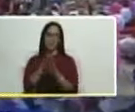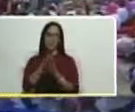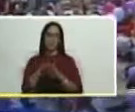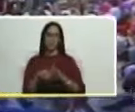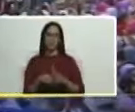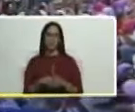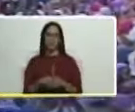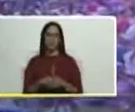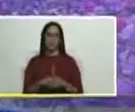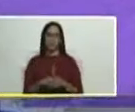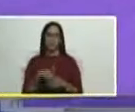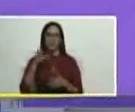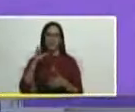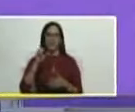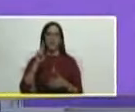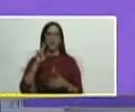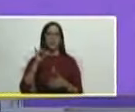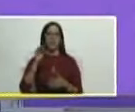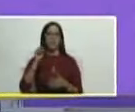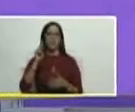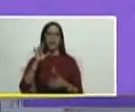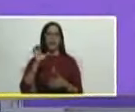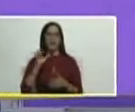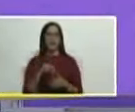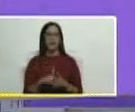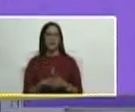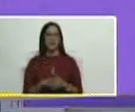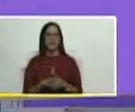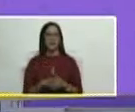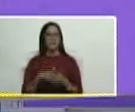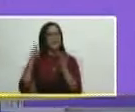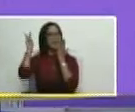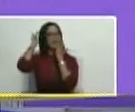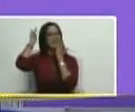de urimare cica